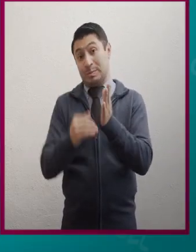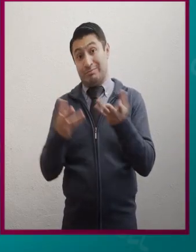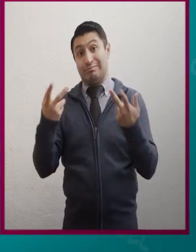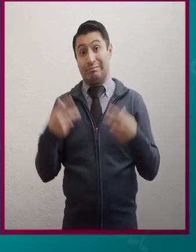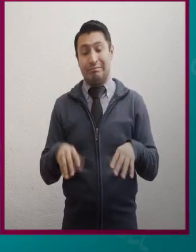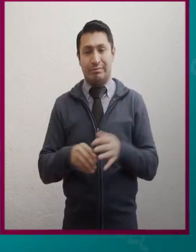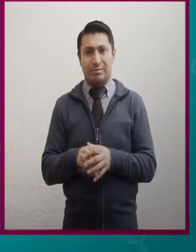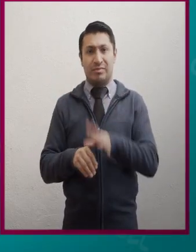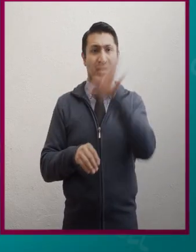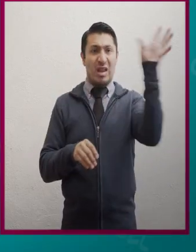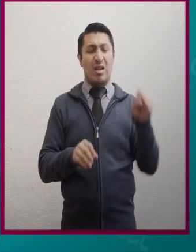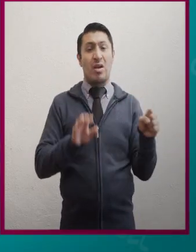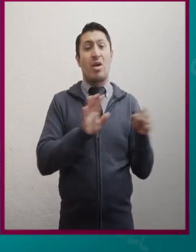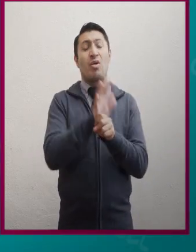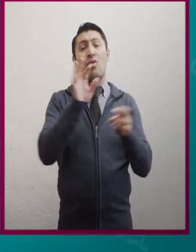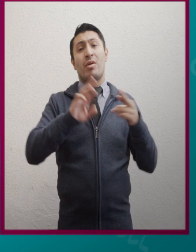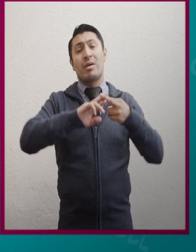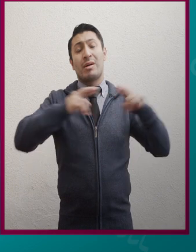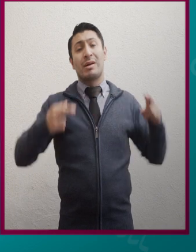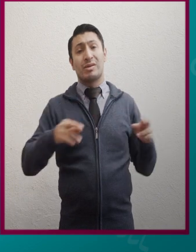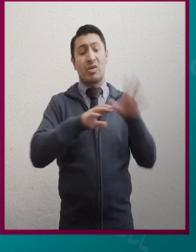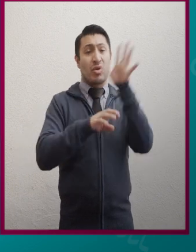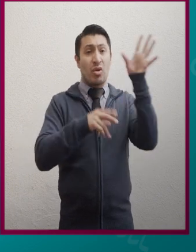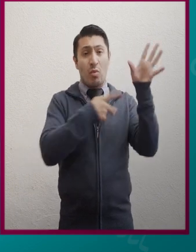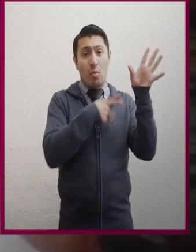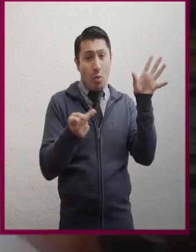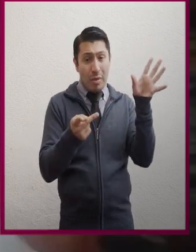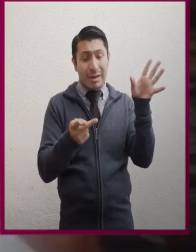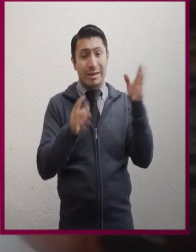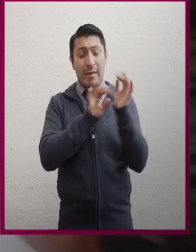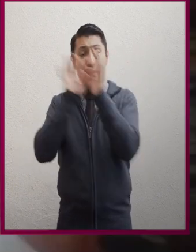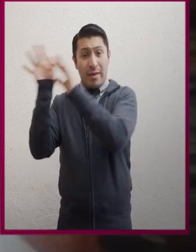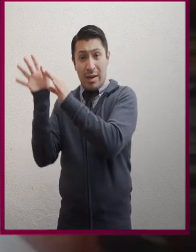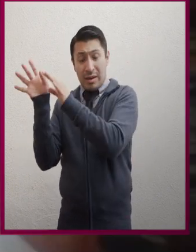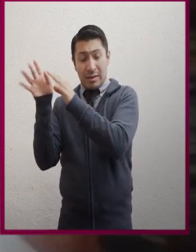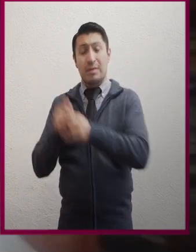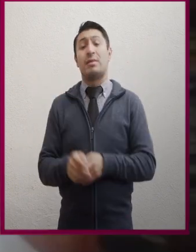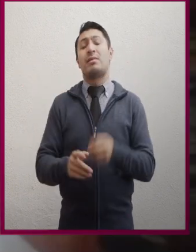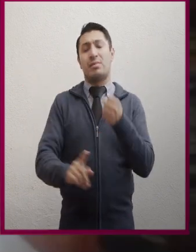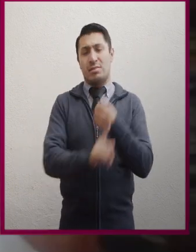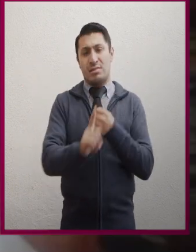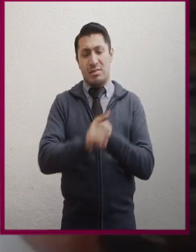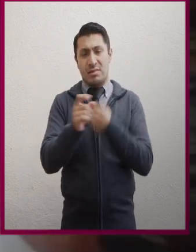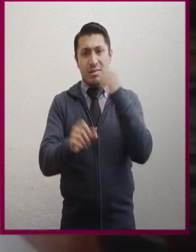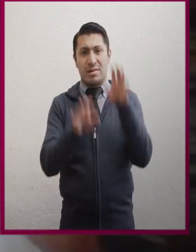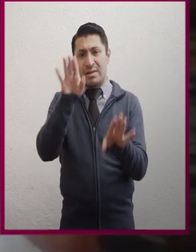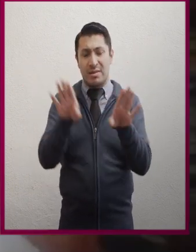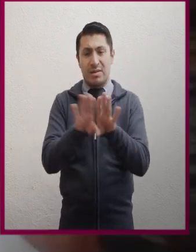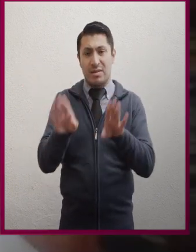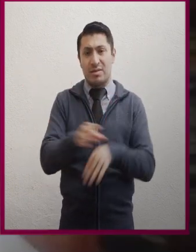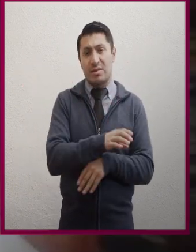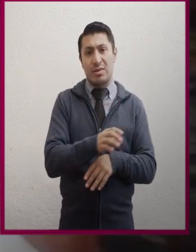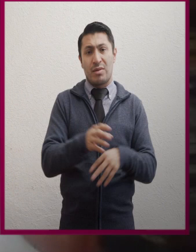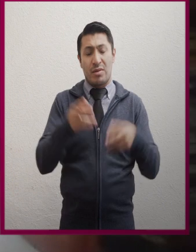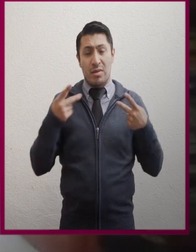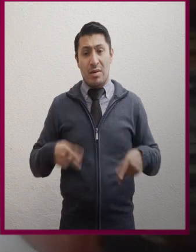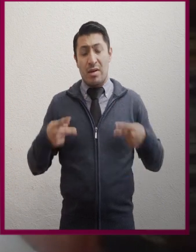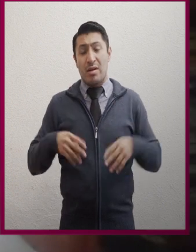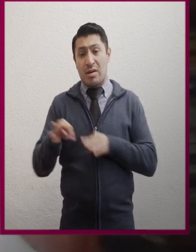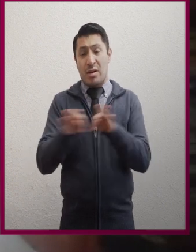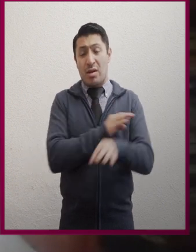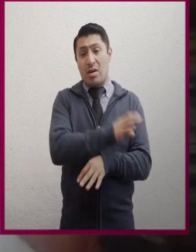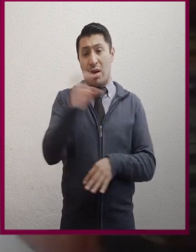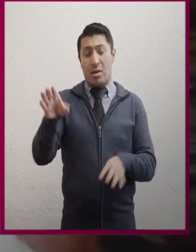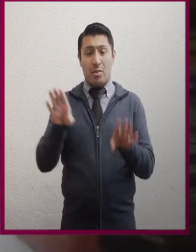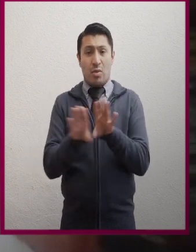drogas. En África, ¿qué relación hay entre pobreza y migración? El problema es de que en algunos casos el campo, el